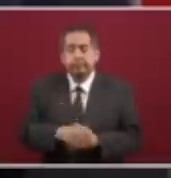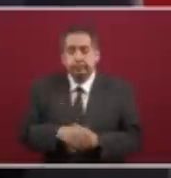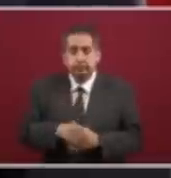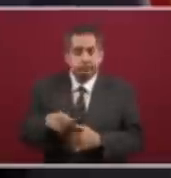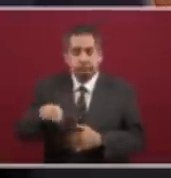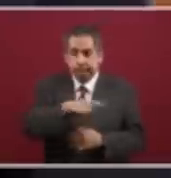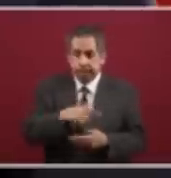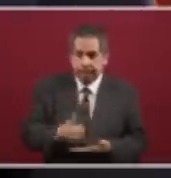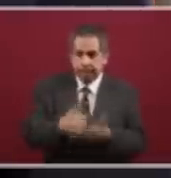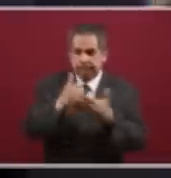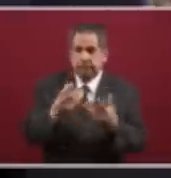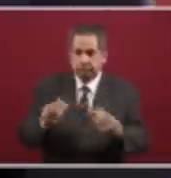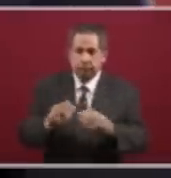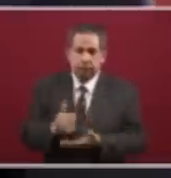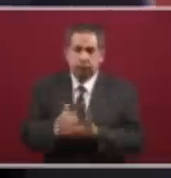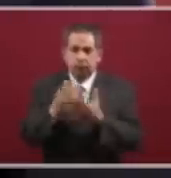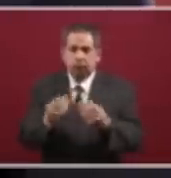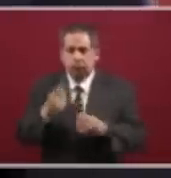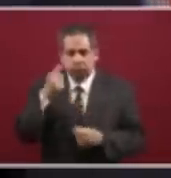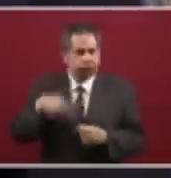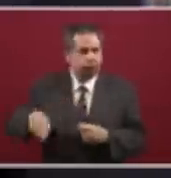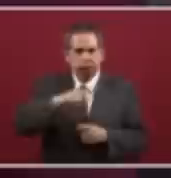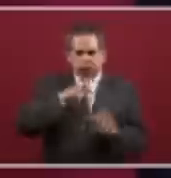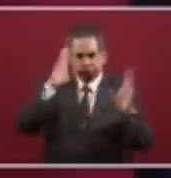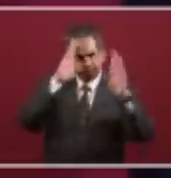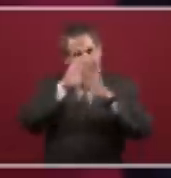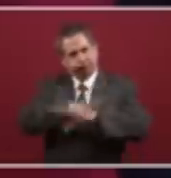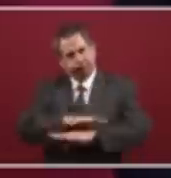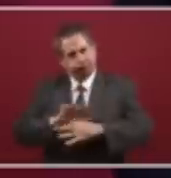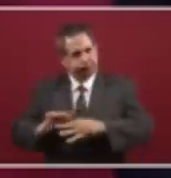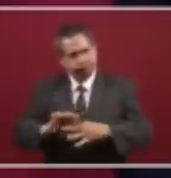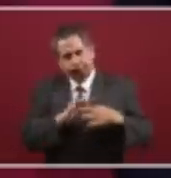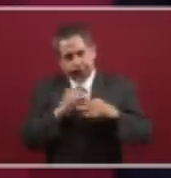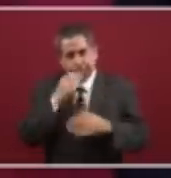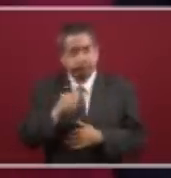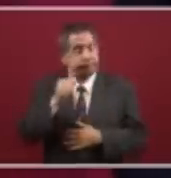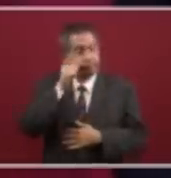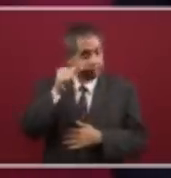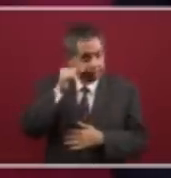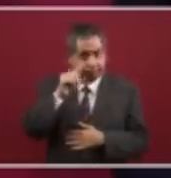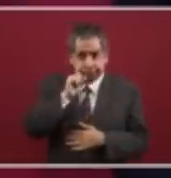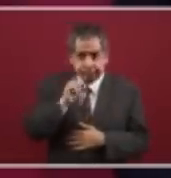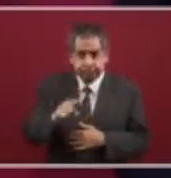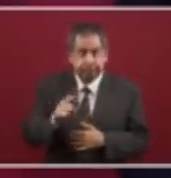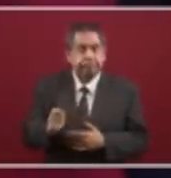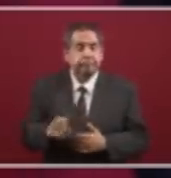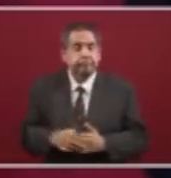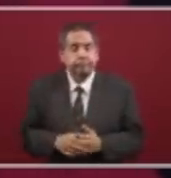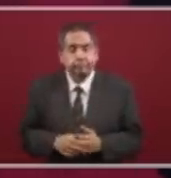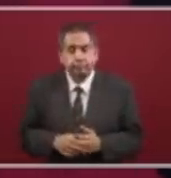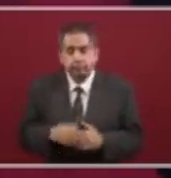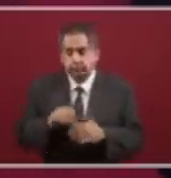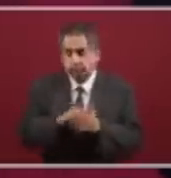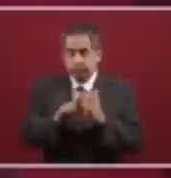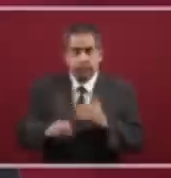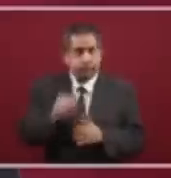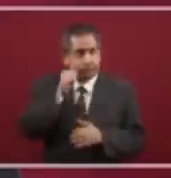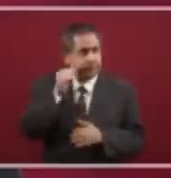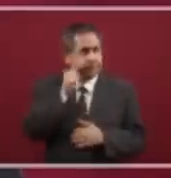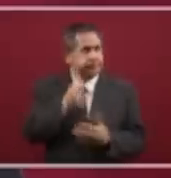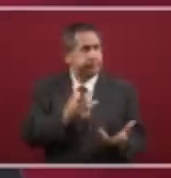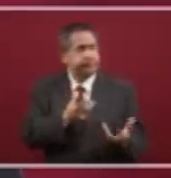mucho ayuda mucho a la reconciliación ayer mismo por ejemplo vinieron